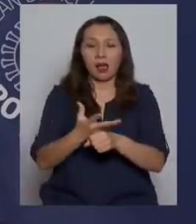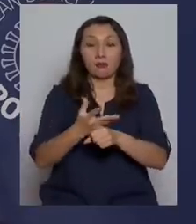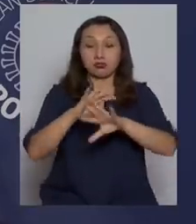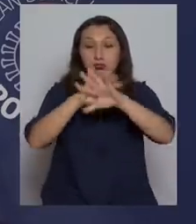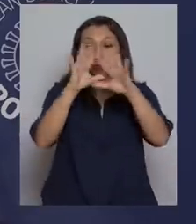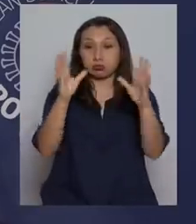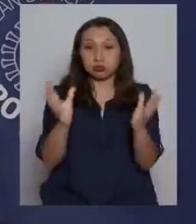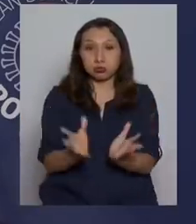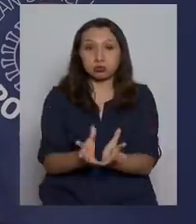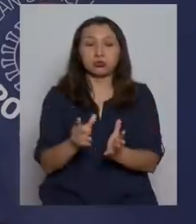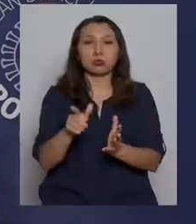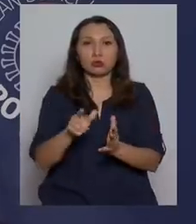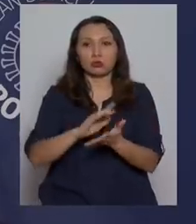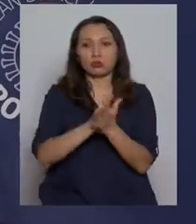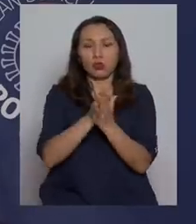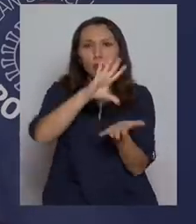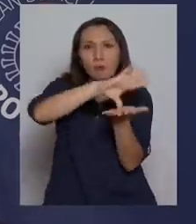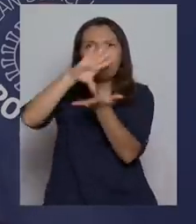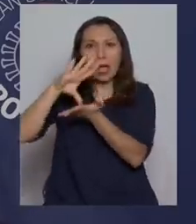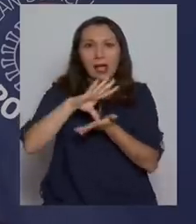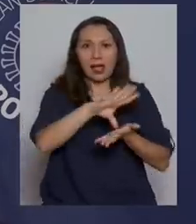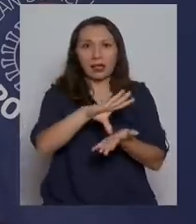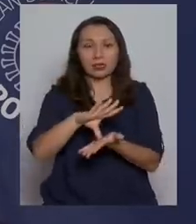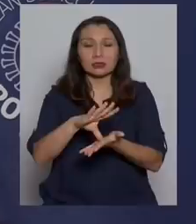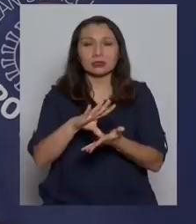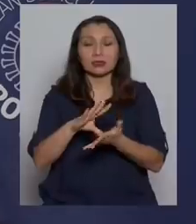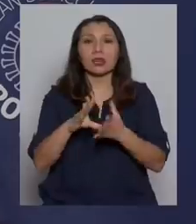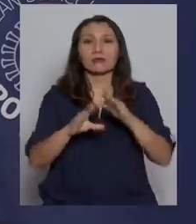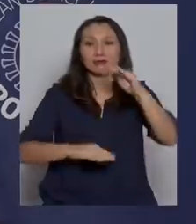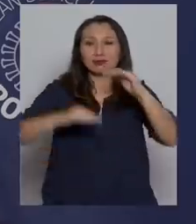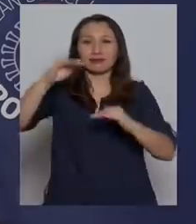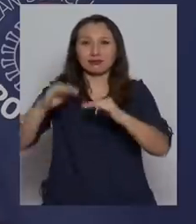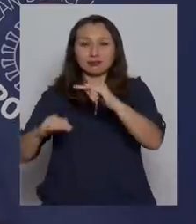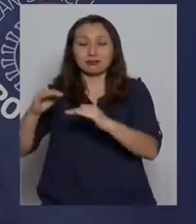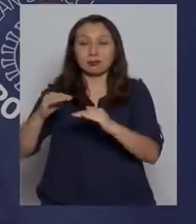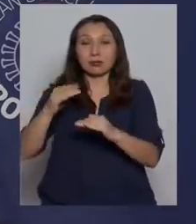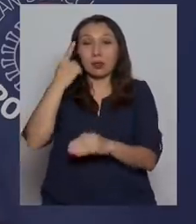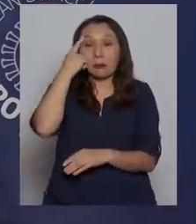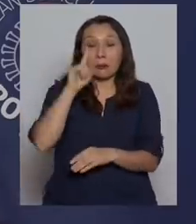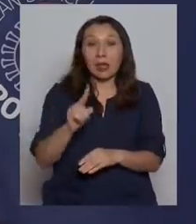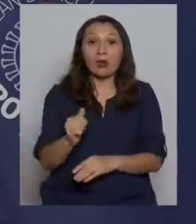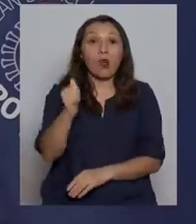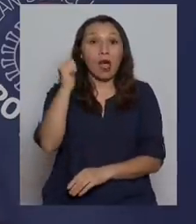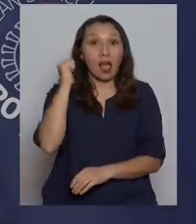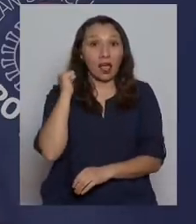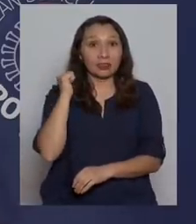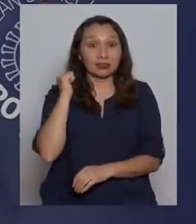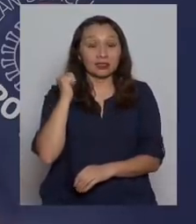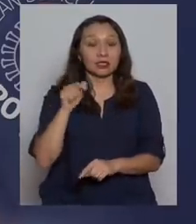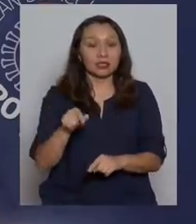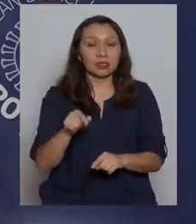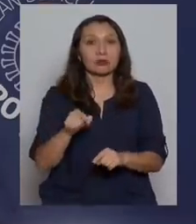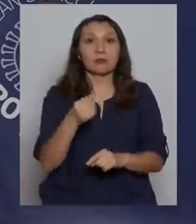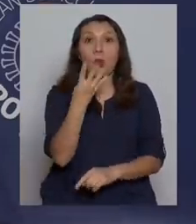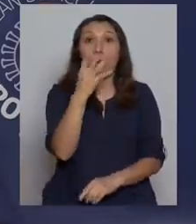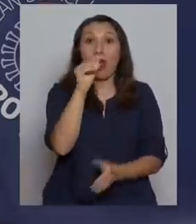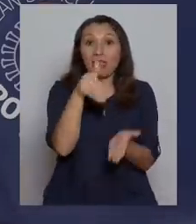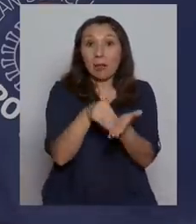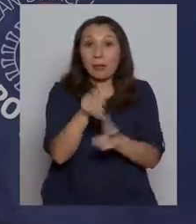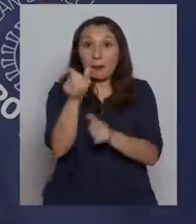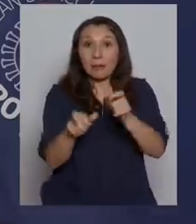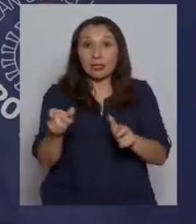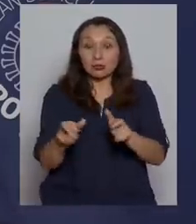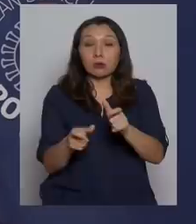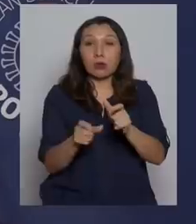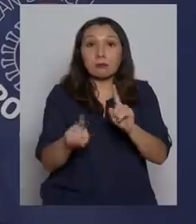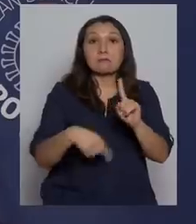en el mundo, en el conjunto de los países, con variaciones, pero en el día de ayer pasamos de 40.000